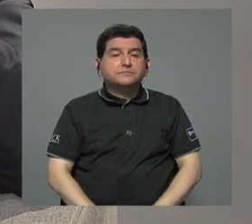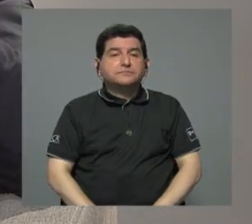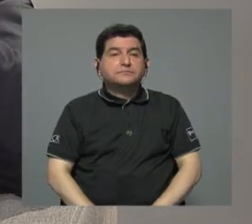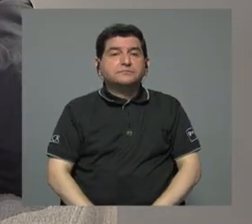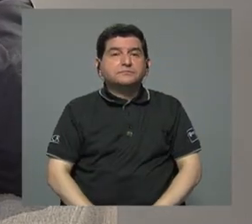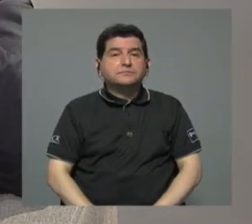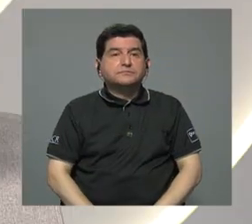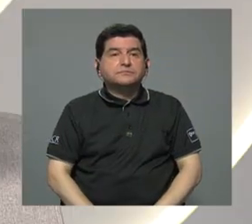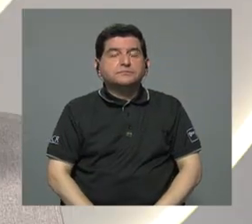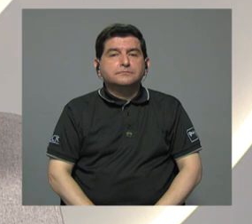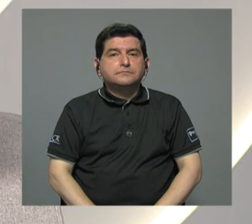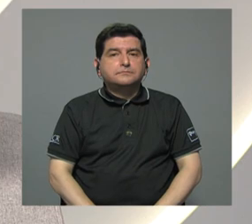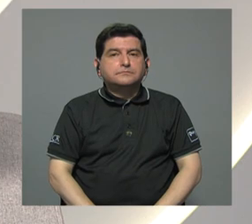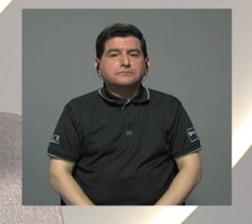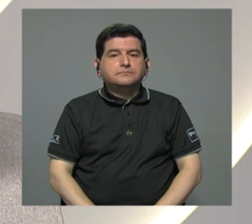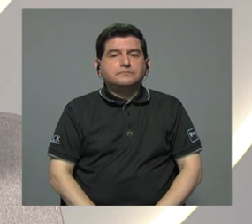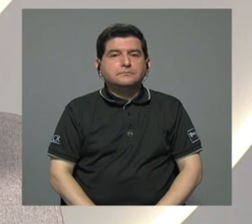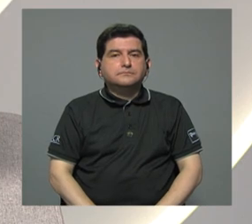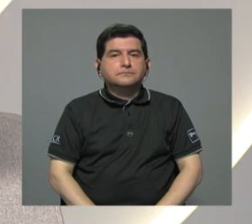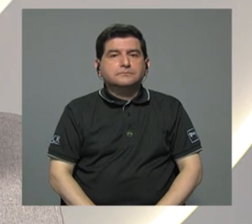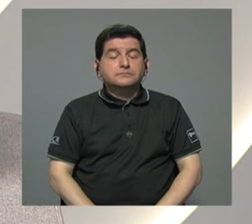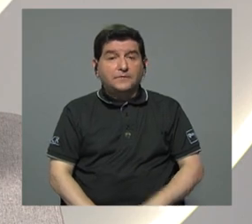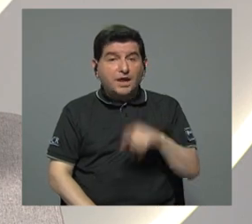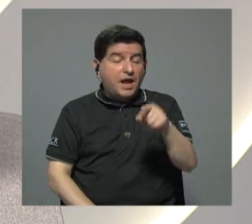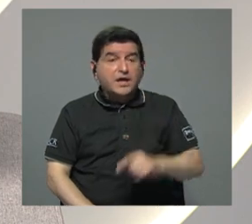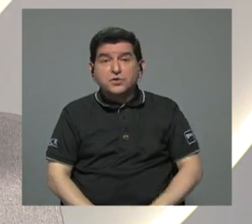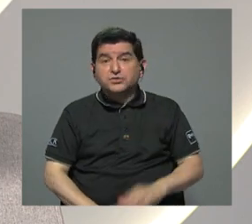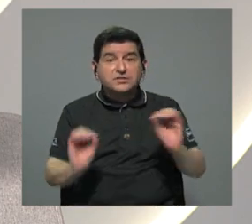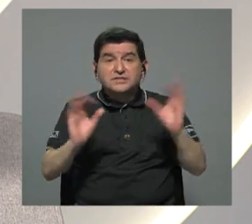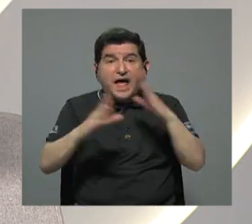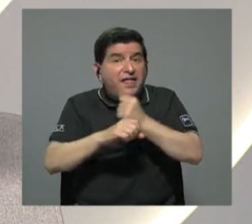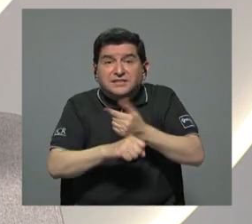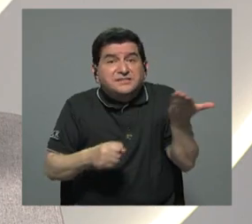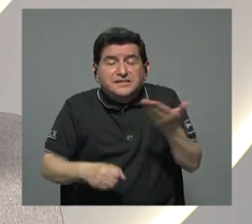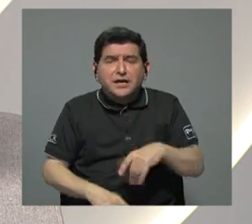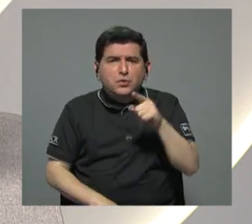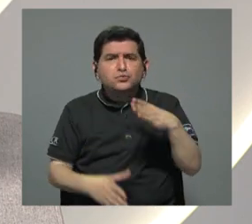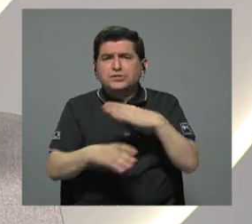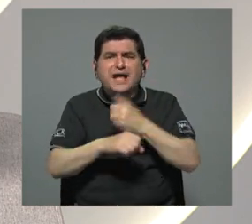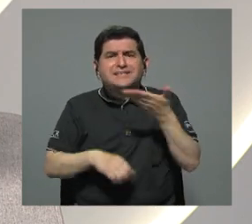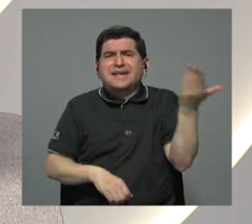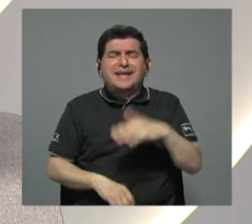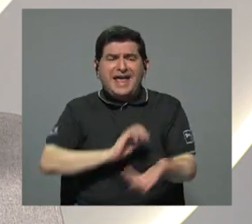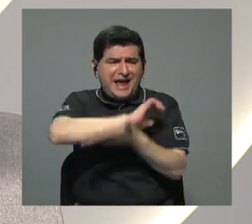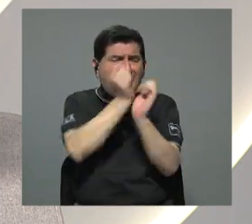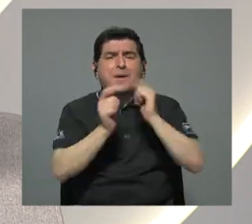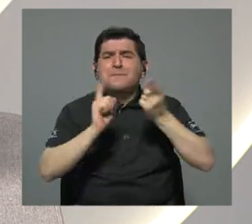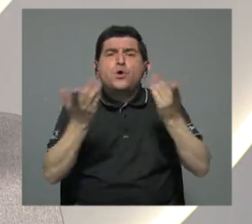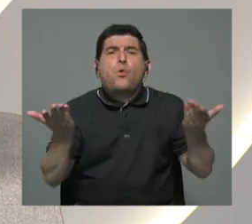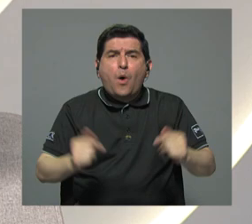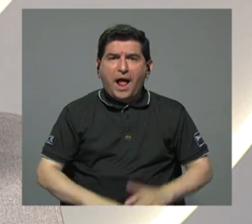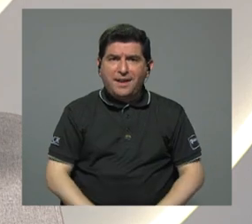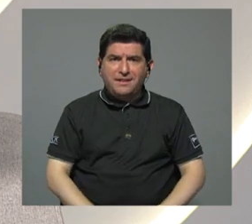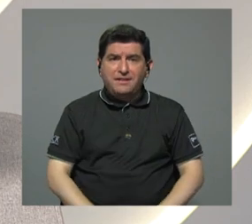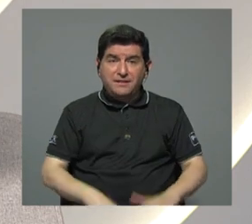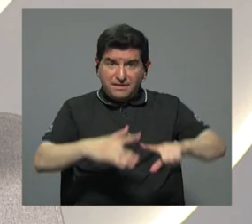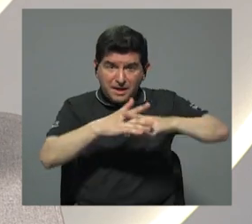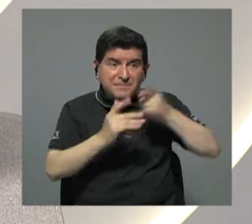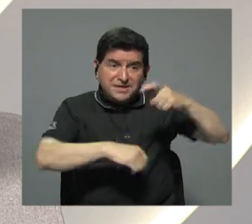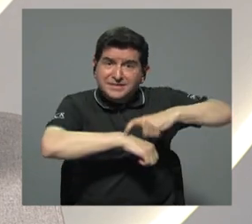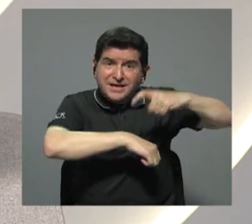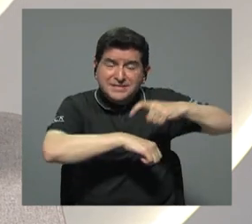del departamento financiamiento los partidos políticos están atados de manos que haría usted que cambio sabía usted porque ahí empieza